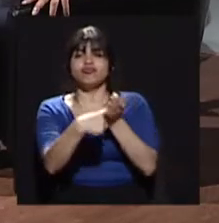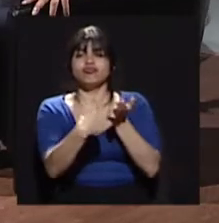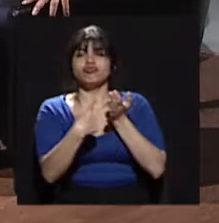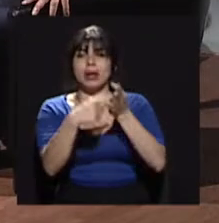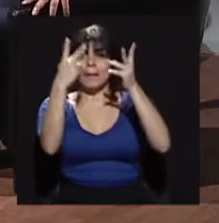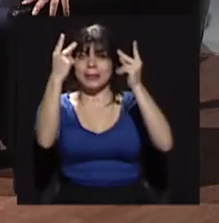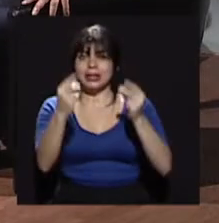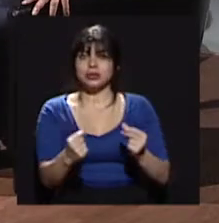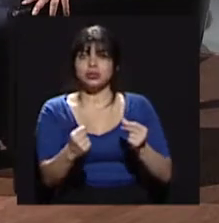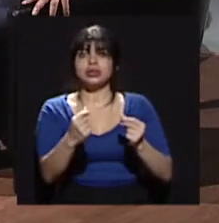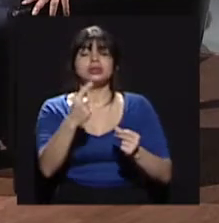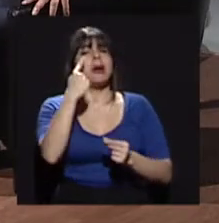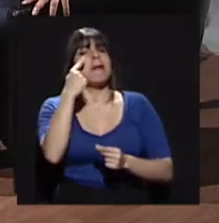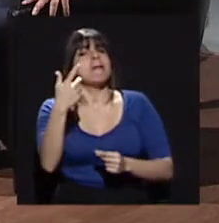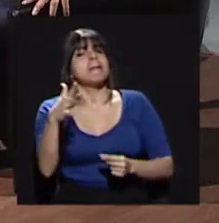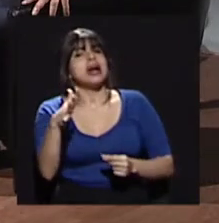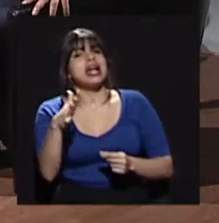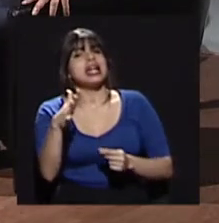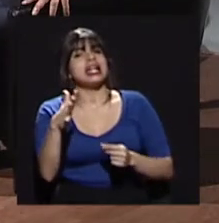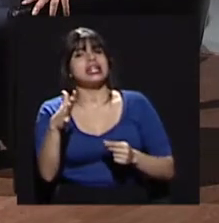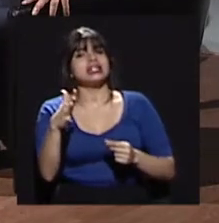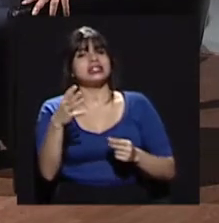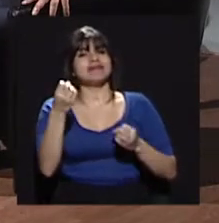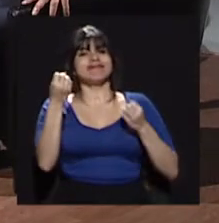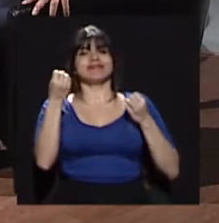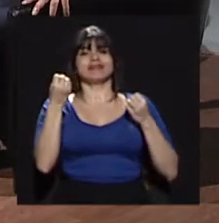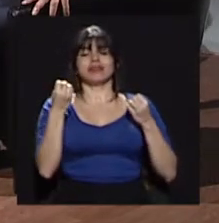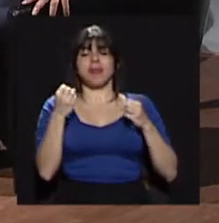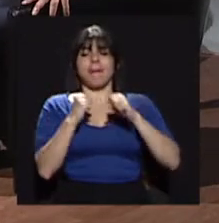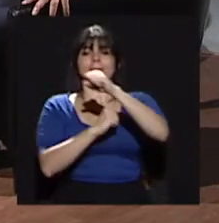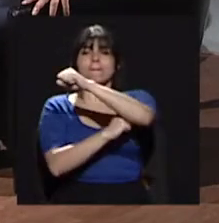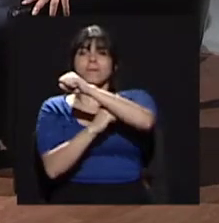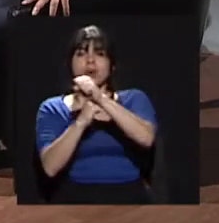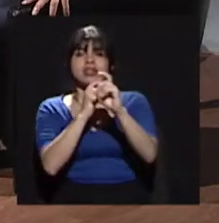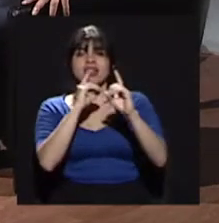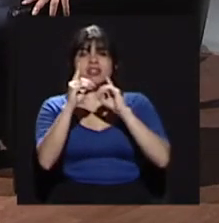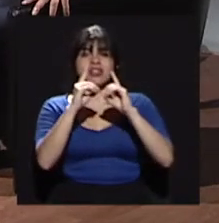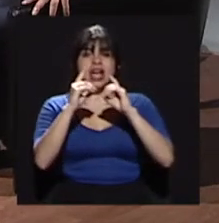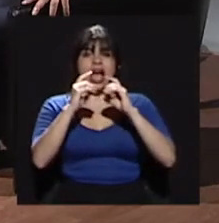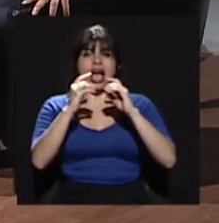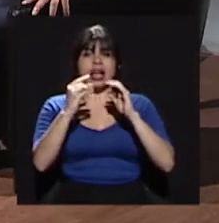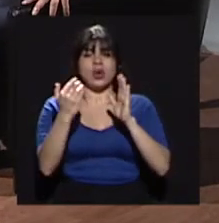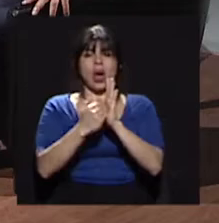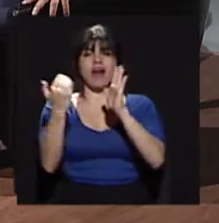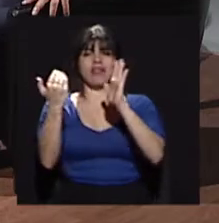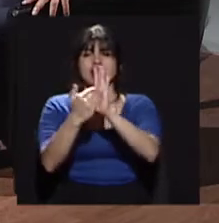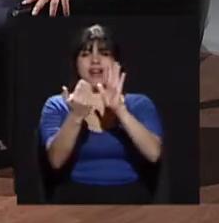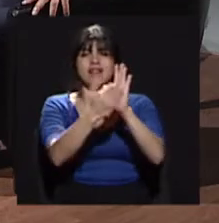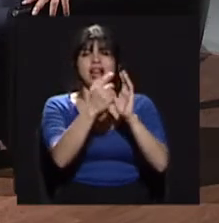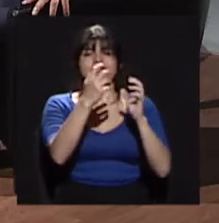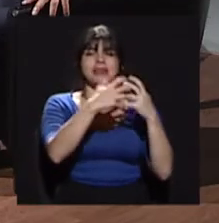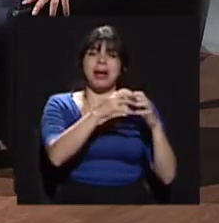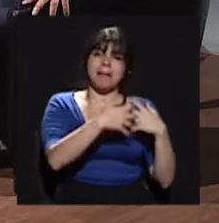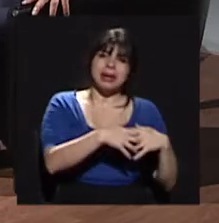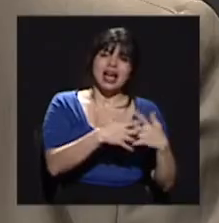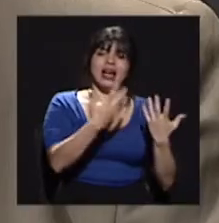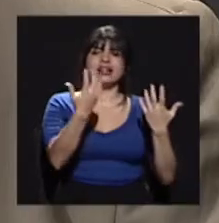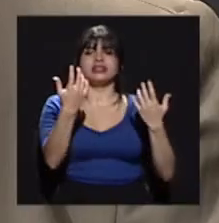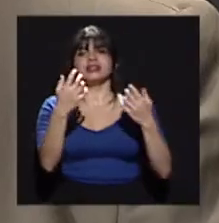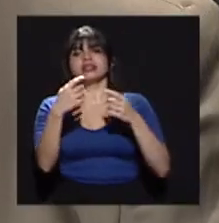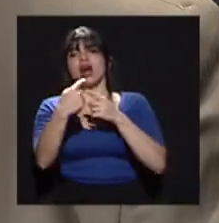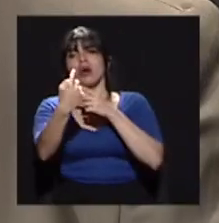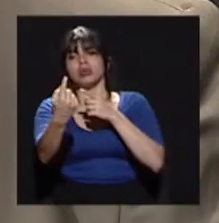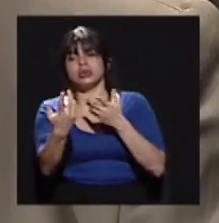pareció que quedaron muy dañados los puentes de diálogo con sectores empresariales con grupos de la